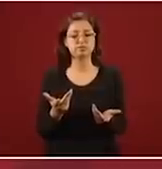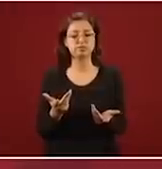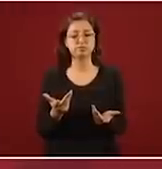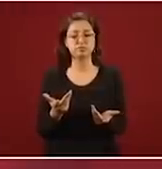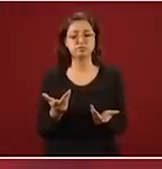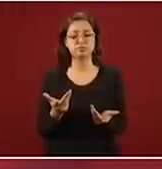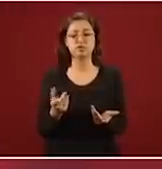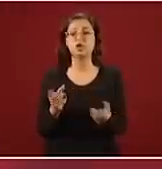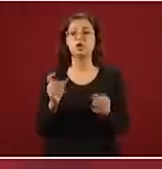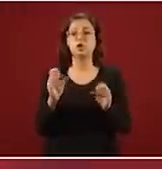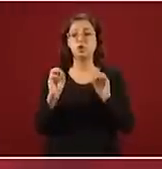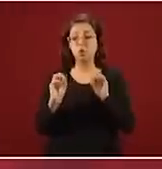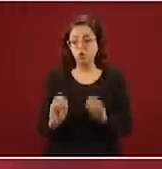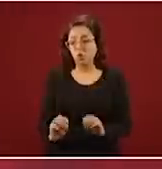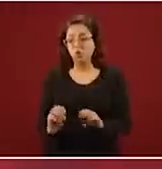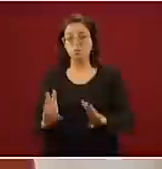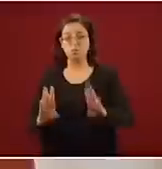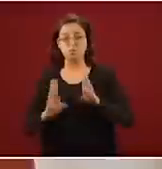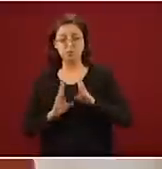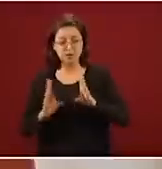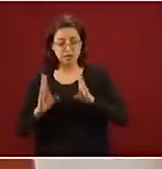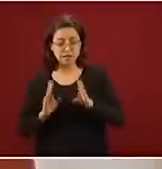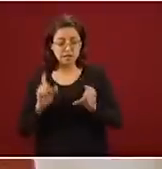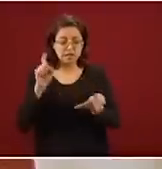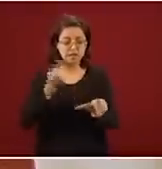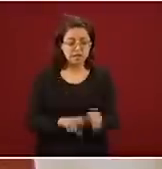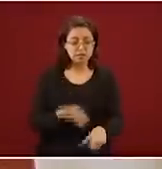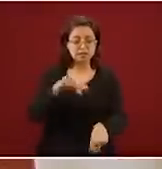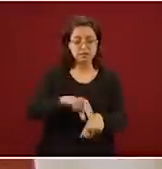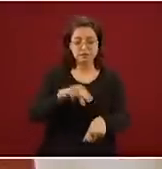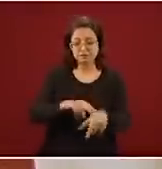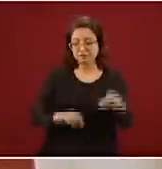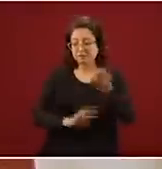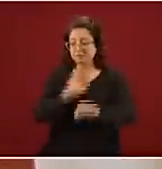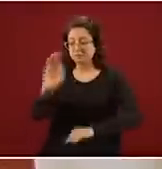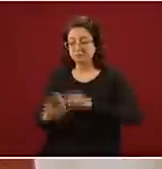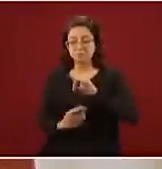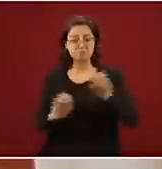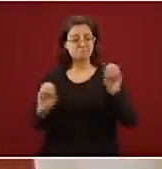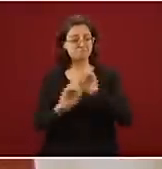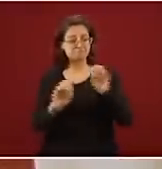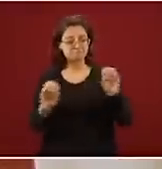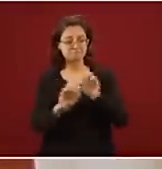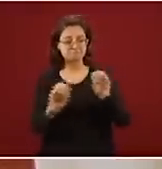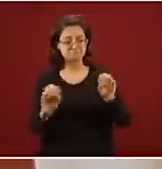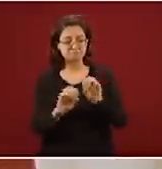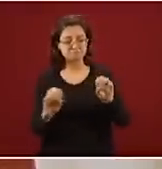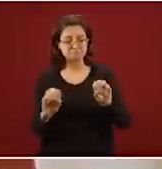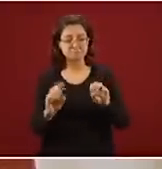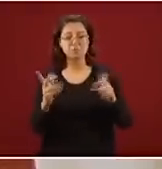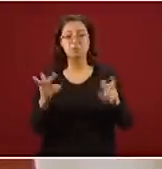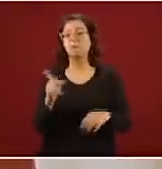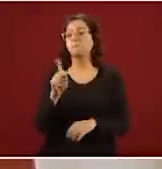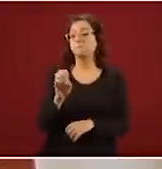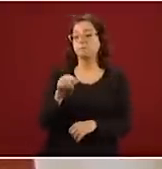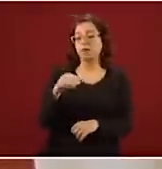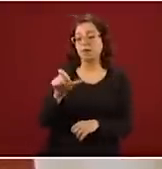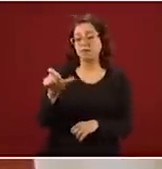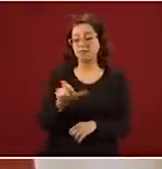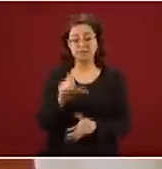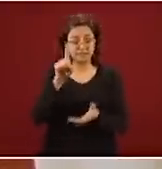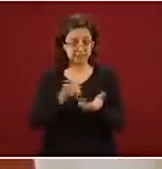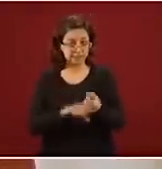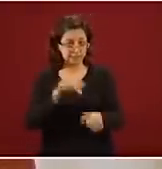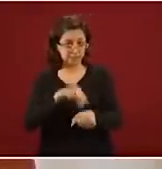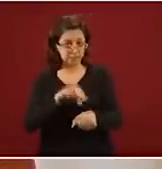médico militar, que no tienen el servicio médico de Pemex, los